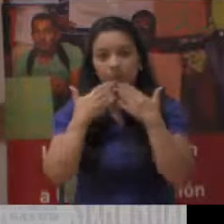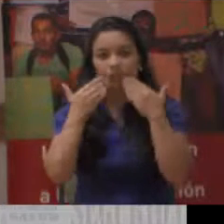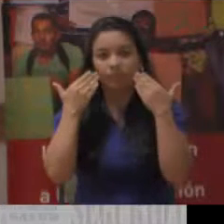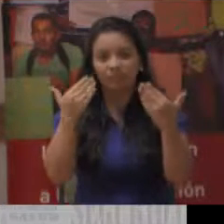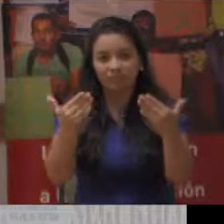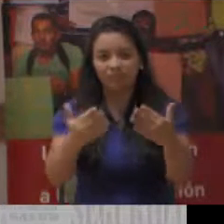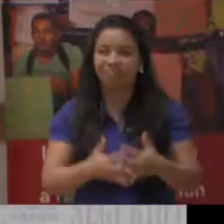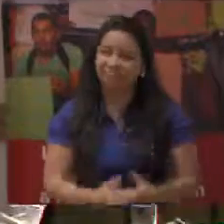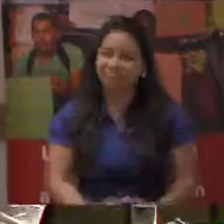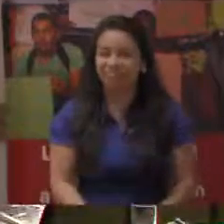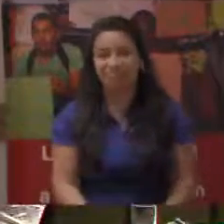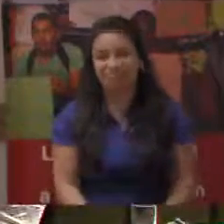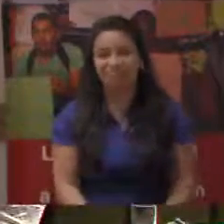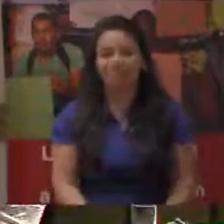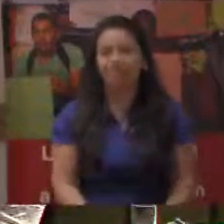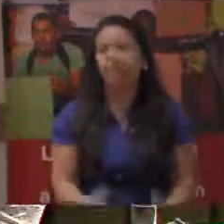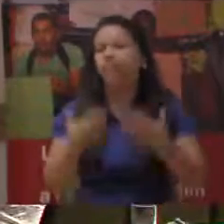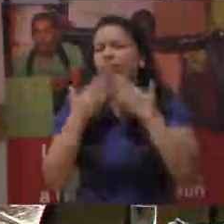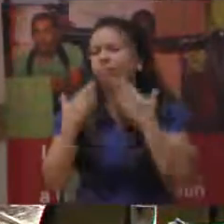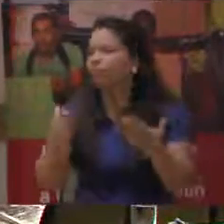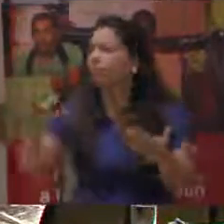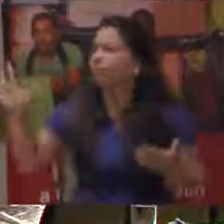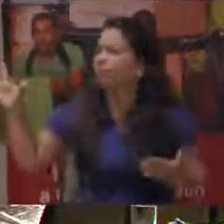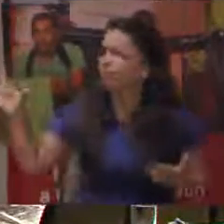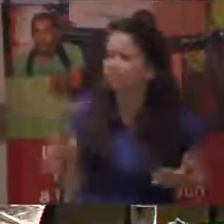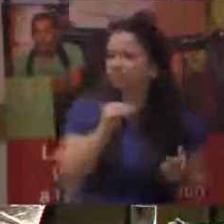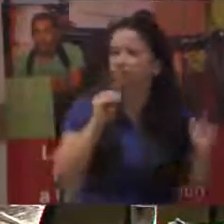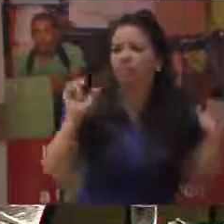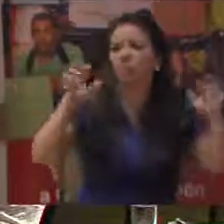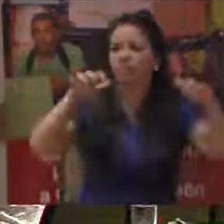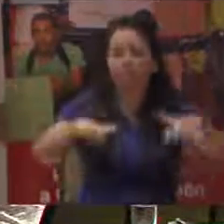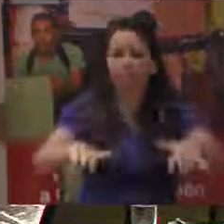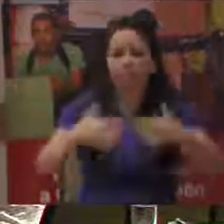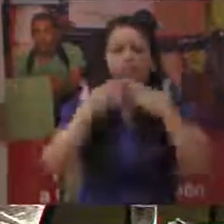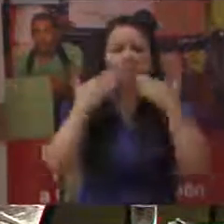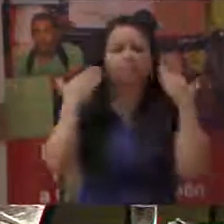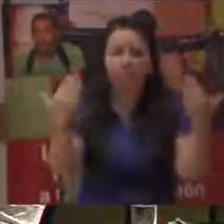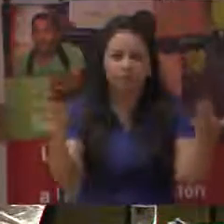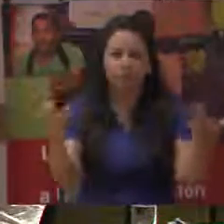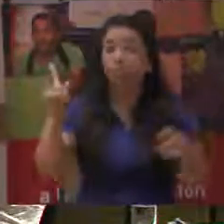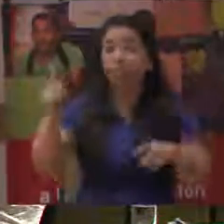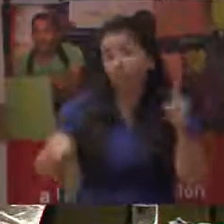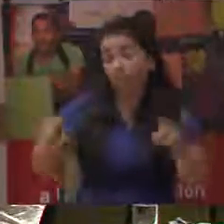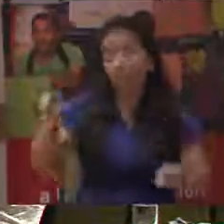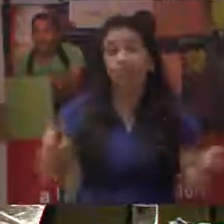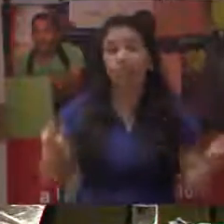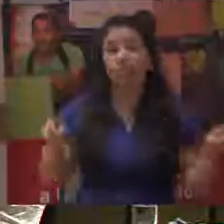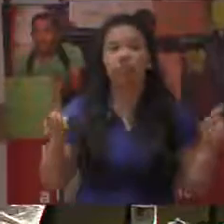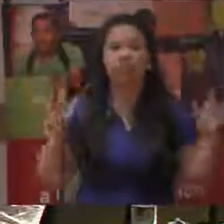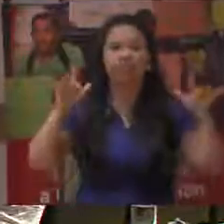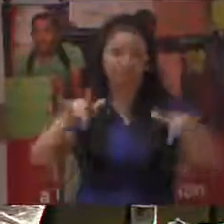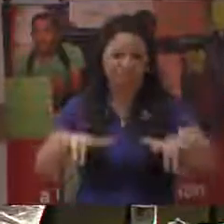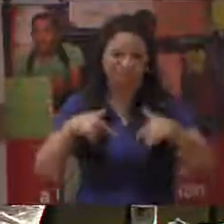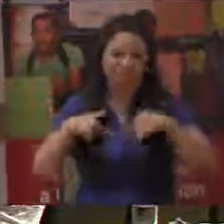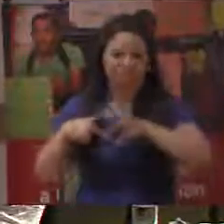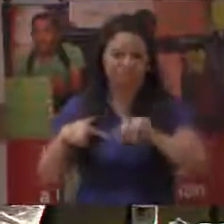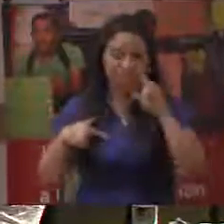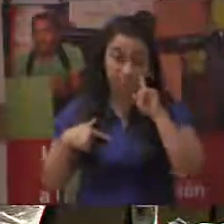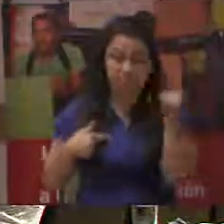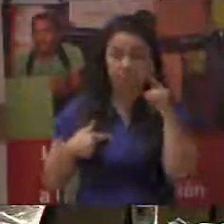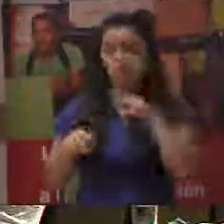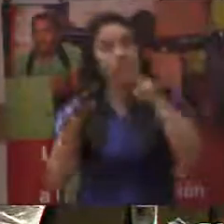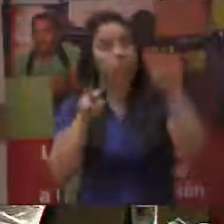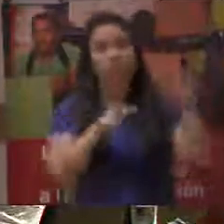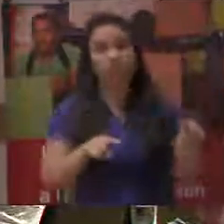Gracias. Para todos, de verdad, muchas gracias por estar con nosotros y aquellos que vienen a Cali, por primera vez